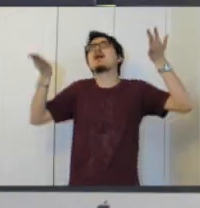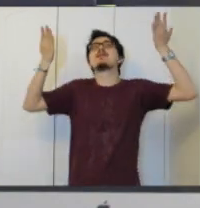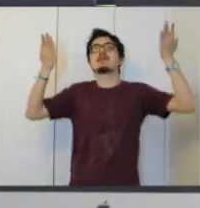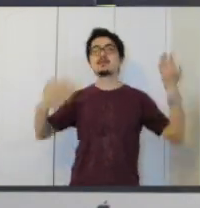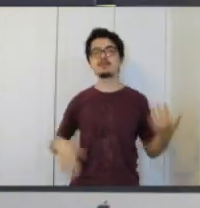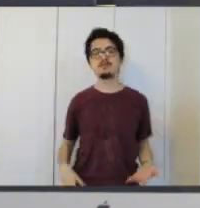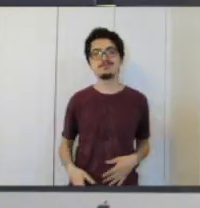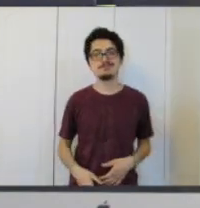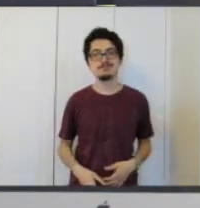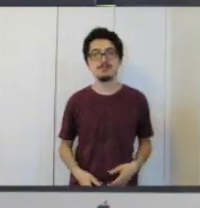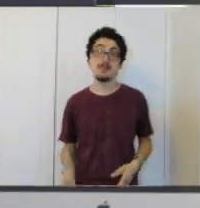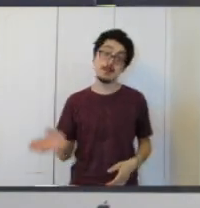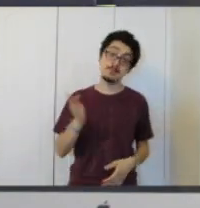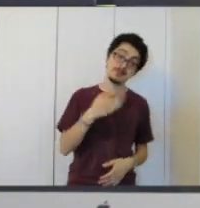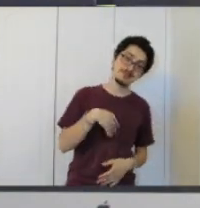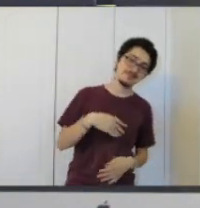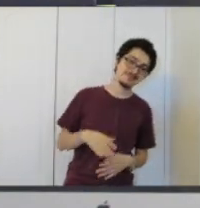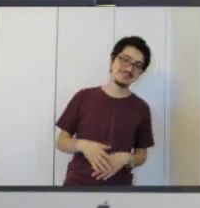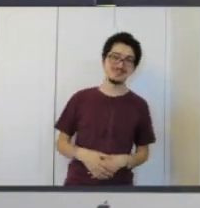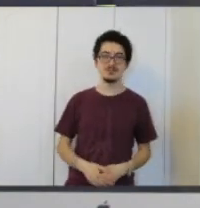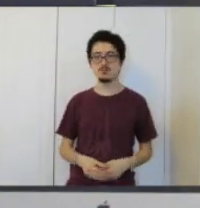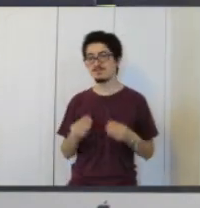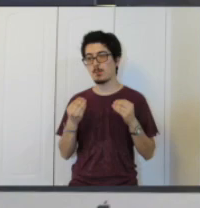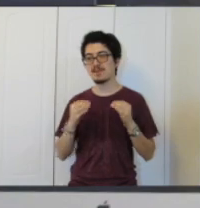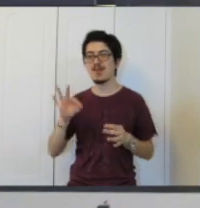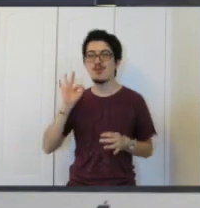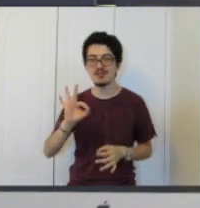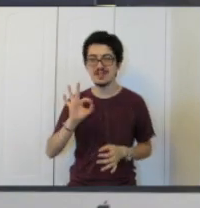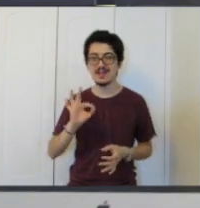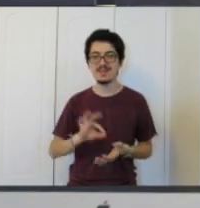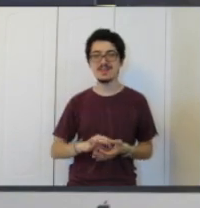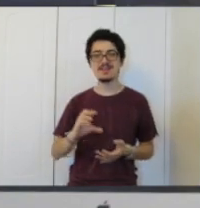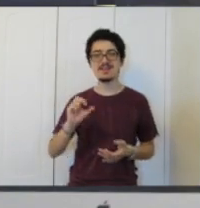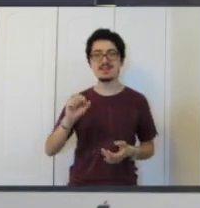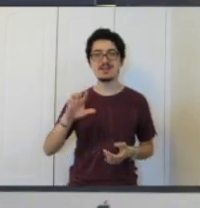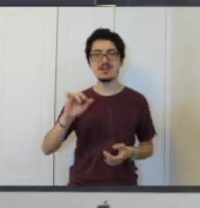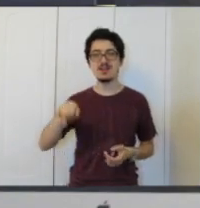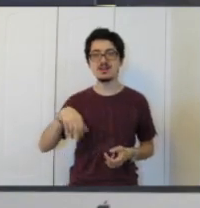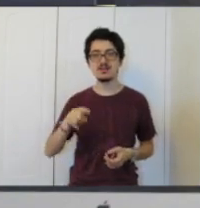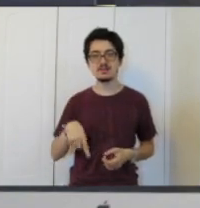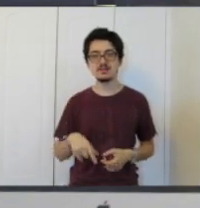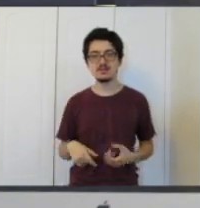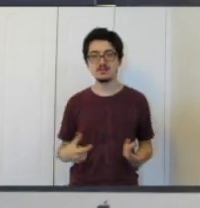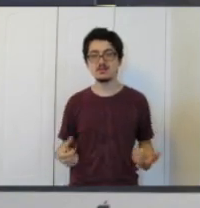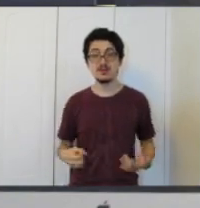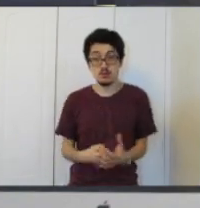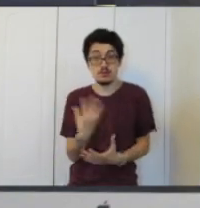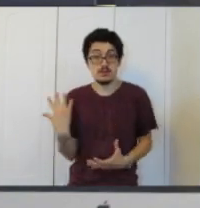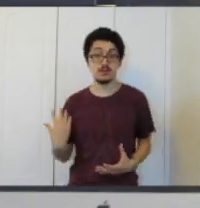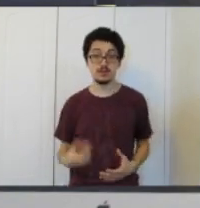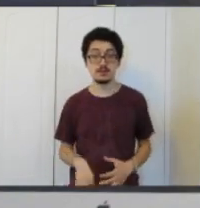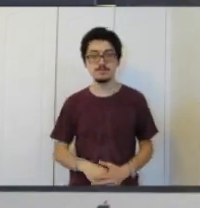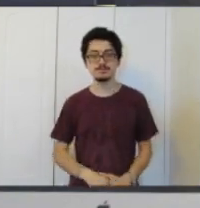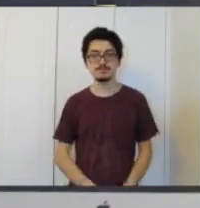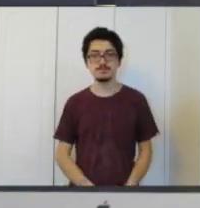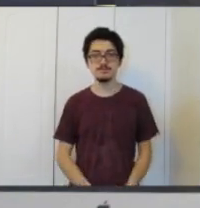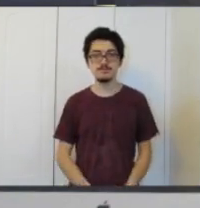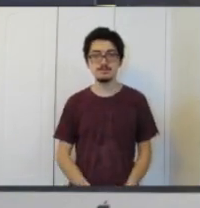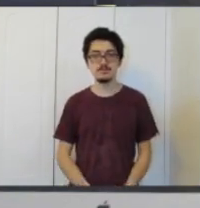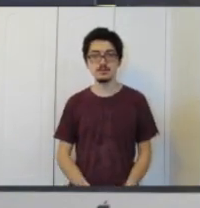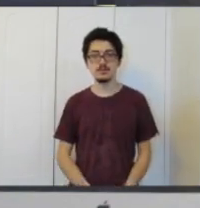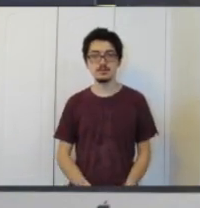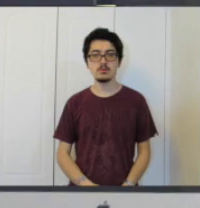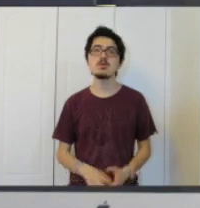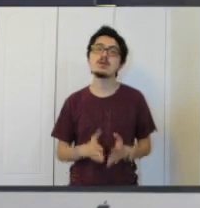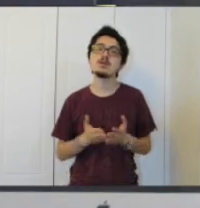encantó, y los dos quedamos con la sensación de que es un libro que te lleva a otro grado a la intimidad de Tita y que realmente vale la pena, y que obviamente